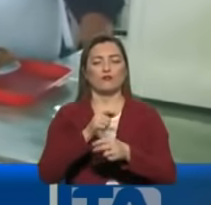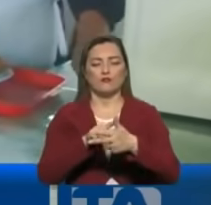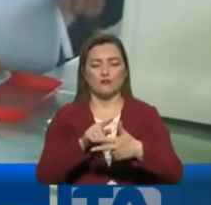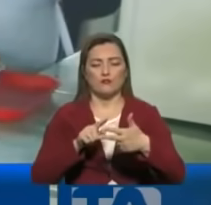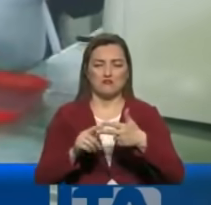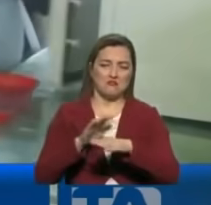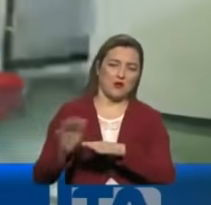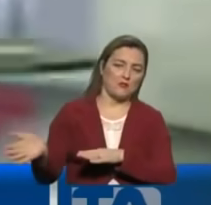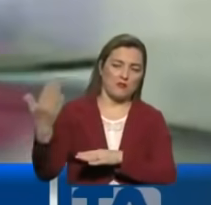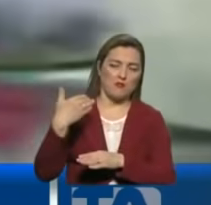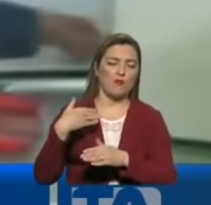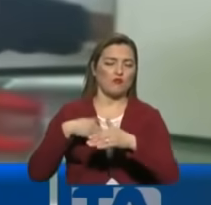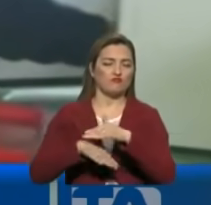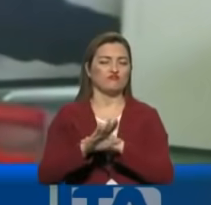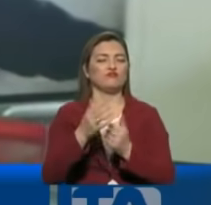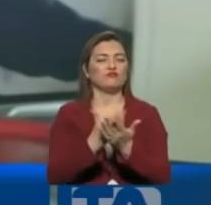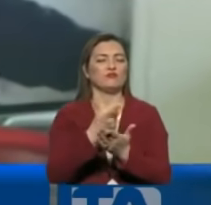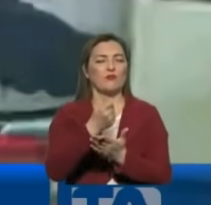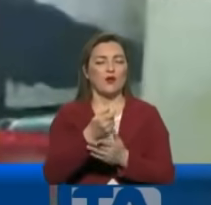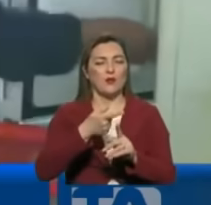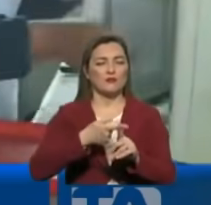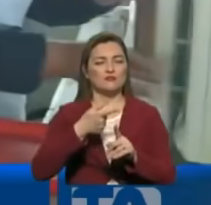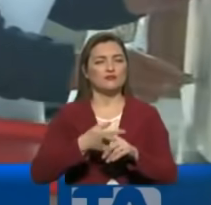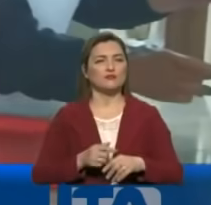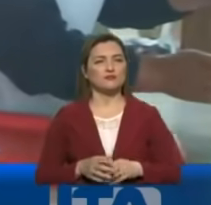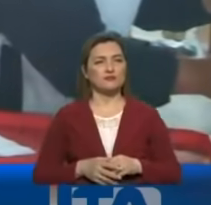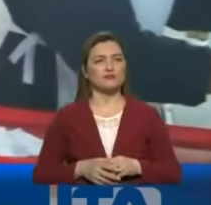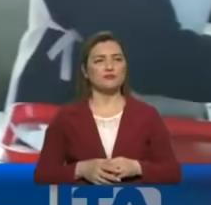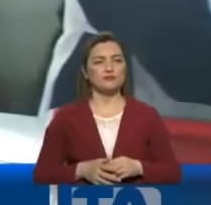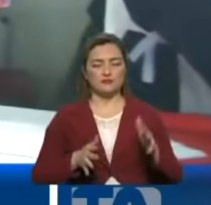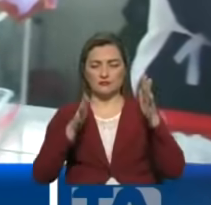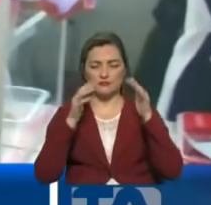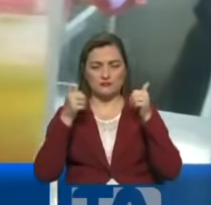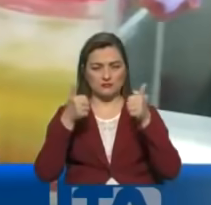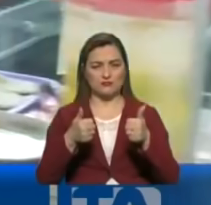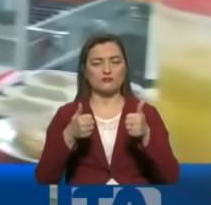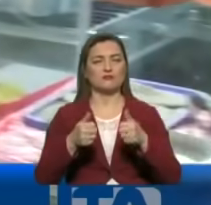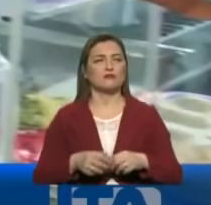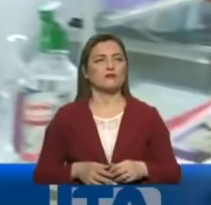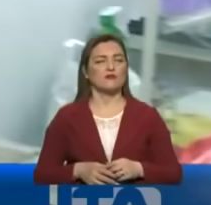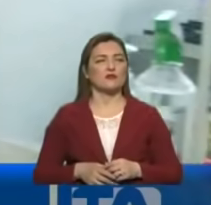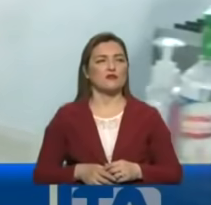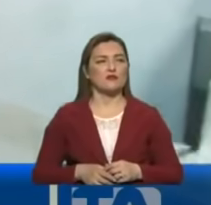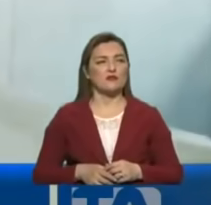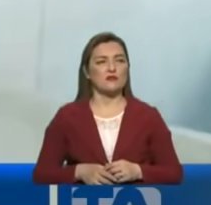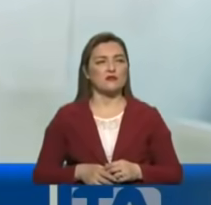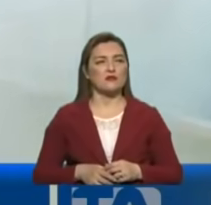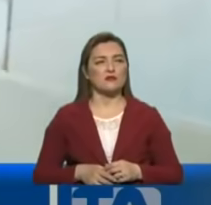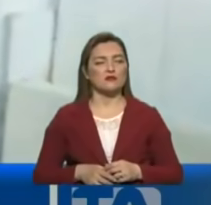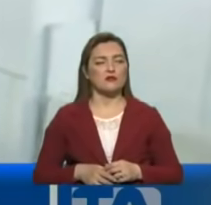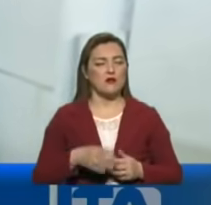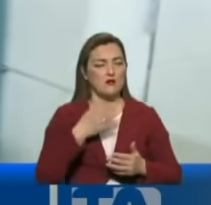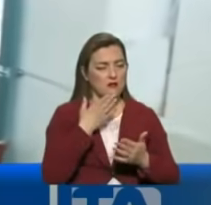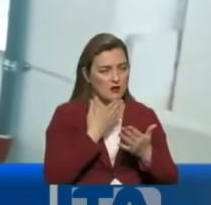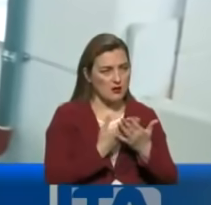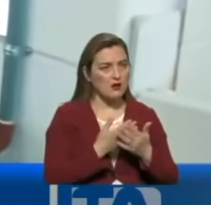que asistan a los mercados de Quito y vean que somos bien para estamos para atenderles. Muchísimas gracias, señora presidenta. Como